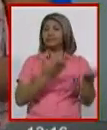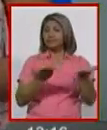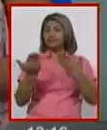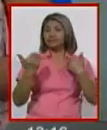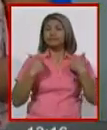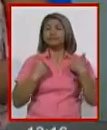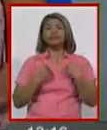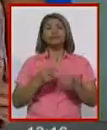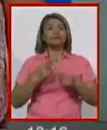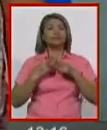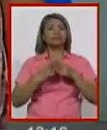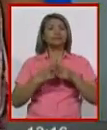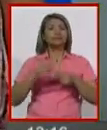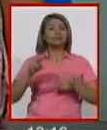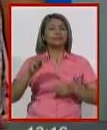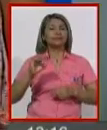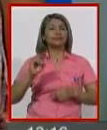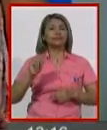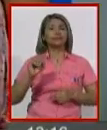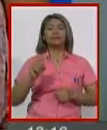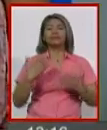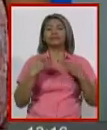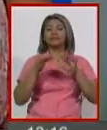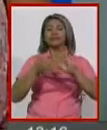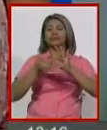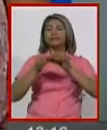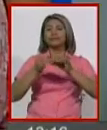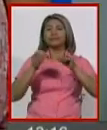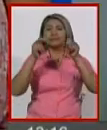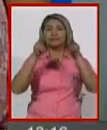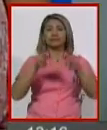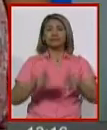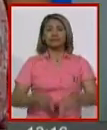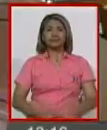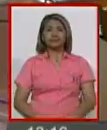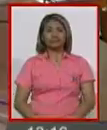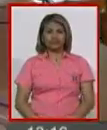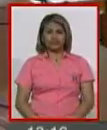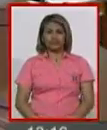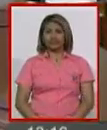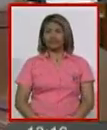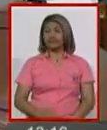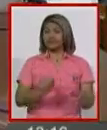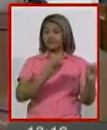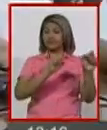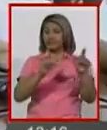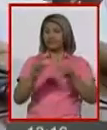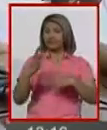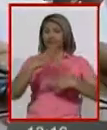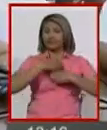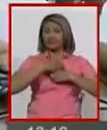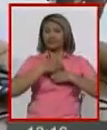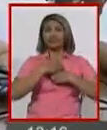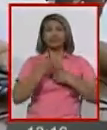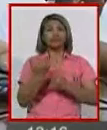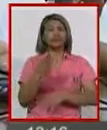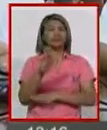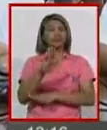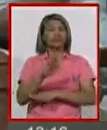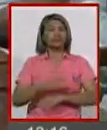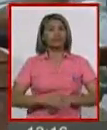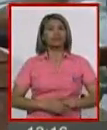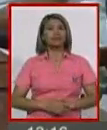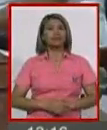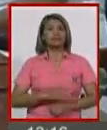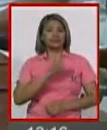llevar adelante el denominado motorazo y también formarán una cadena humana. Todo se encuentra listo para las movilizaciones esta tarde.